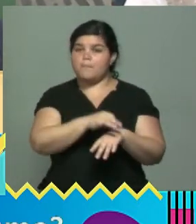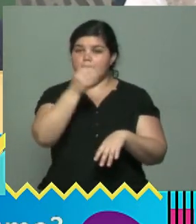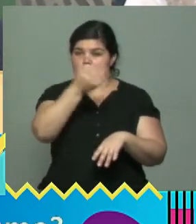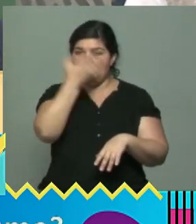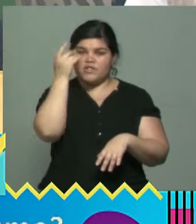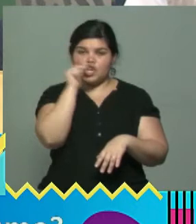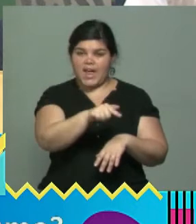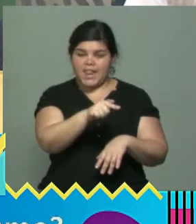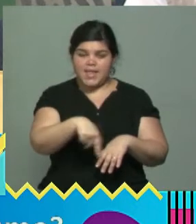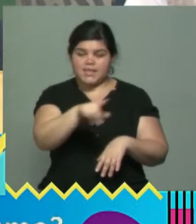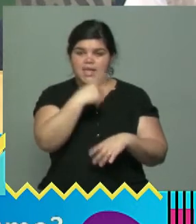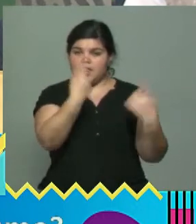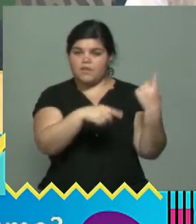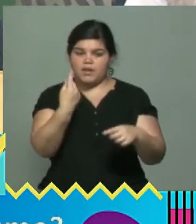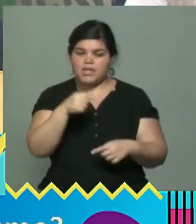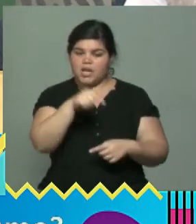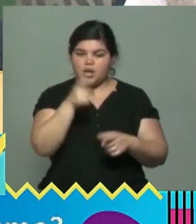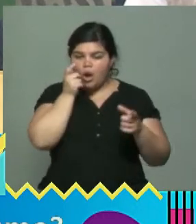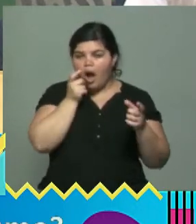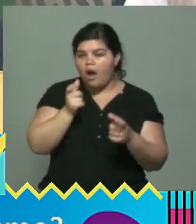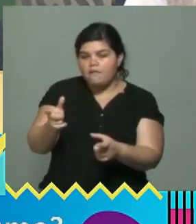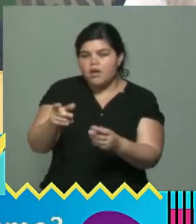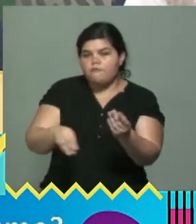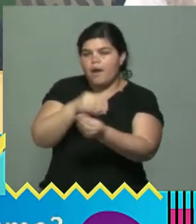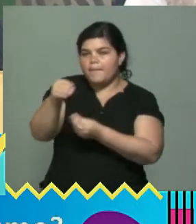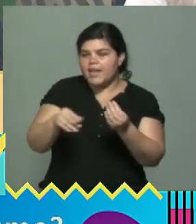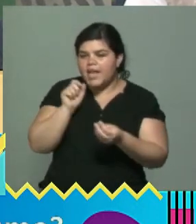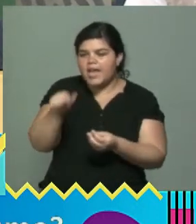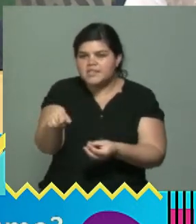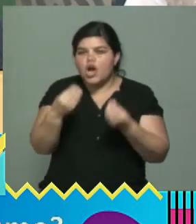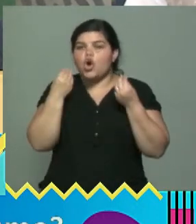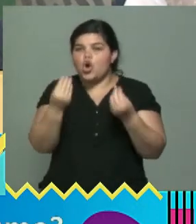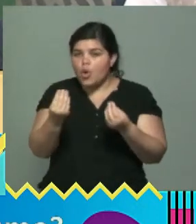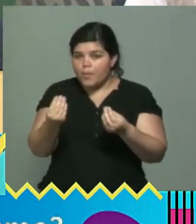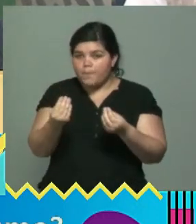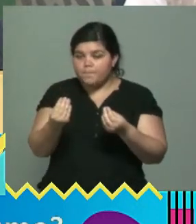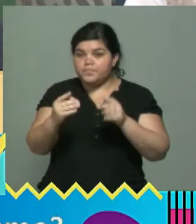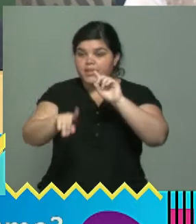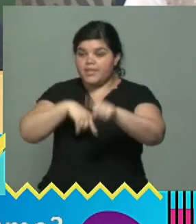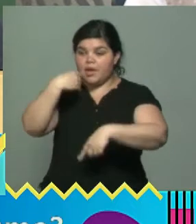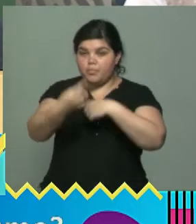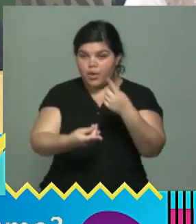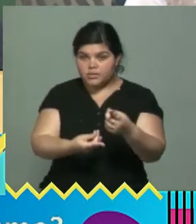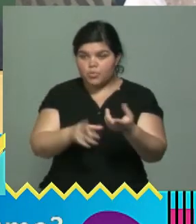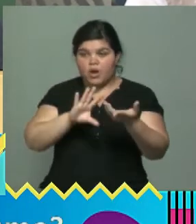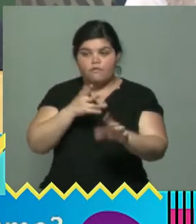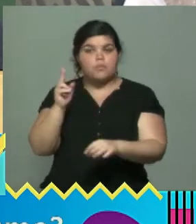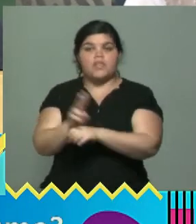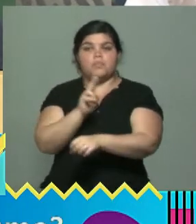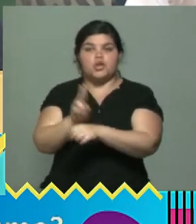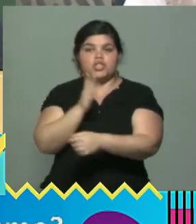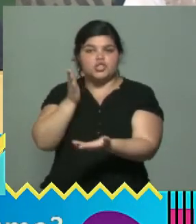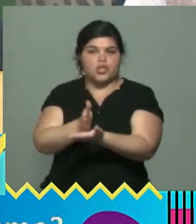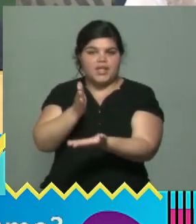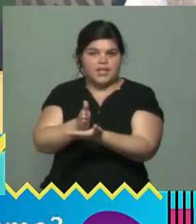de evaluar la estrategia familiar puntual, que luego puede convertirse o se instrumenta en una medida de protección de derechos.